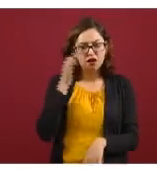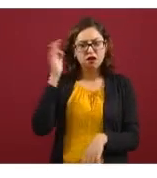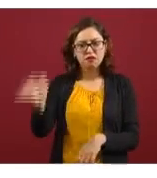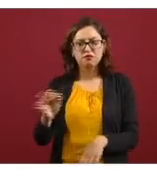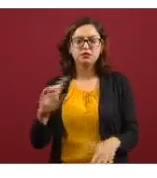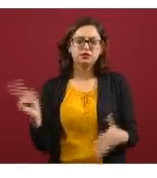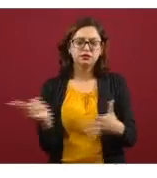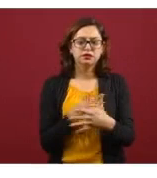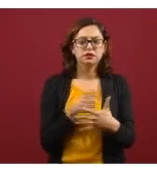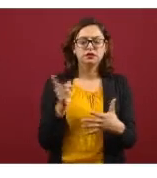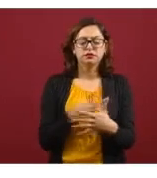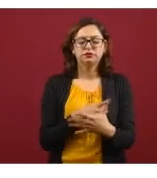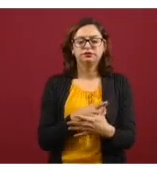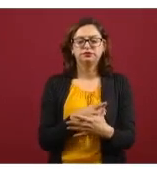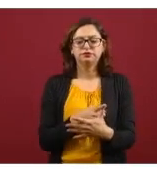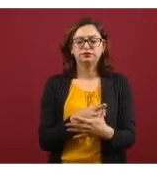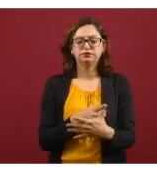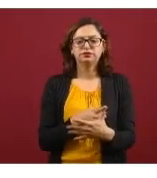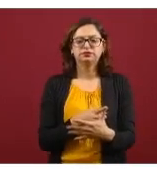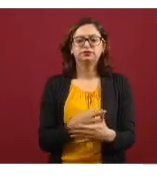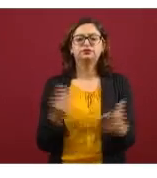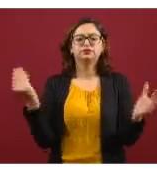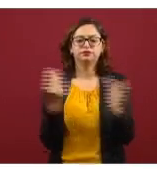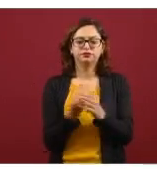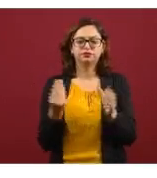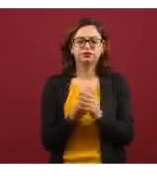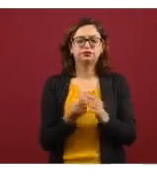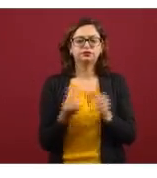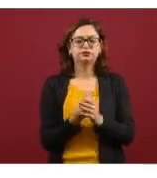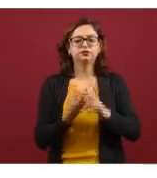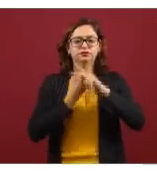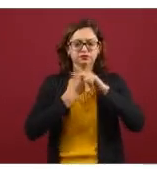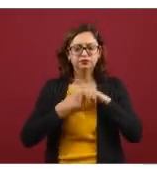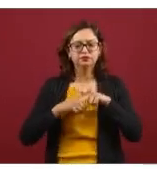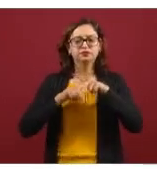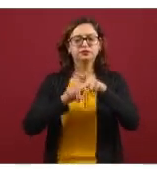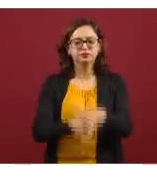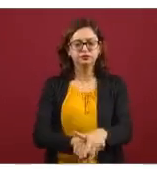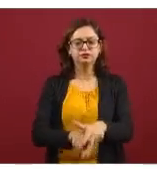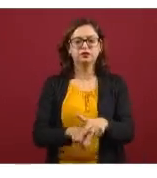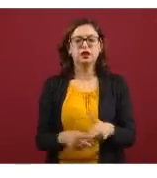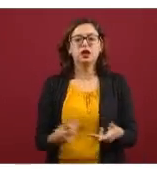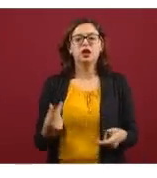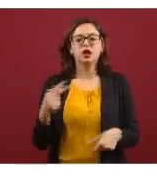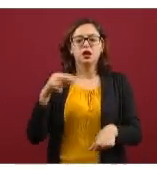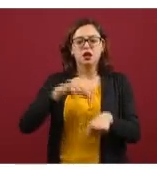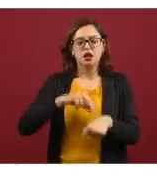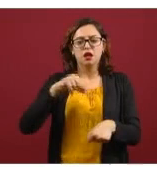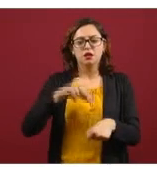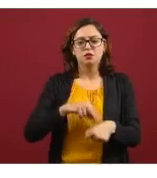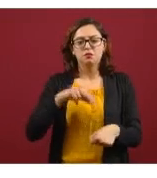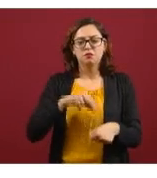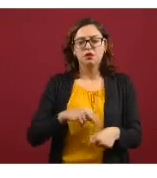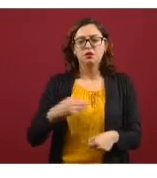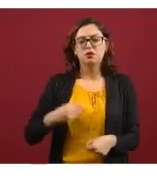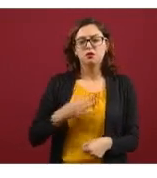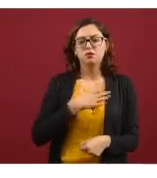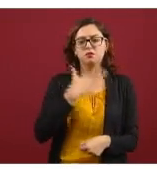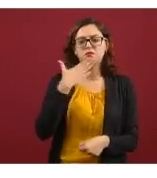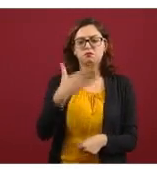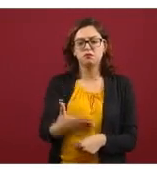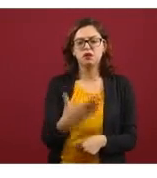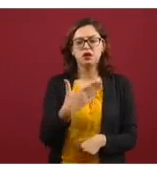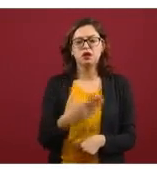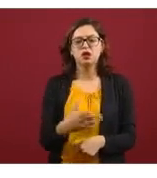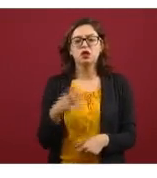la asistencia al curso introductorio médico del bienestar denominado General Doctor Ignacio